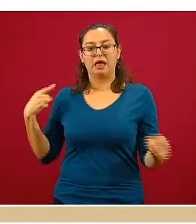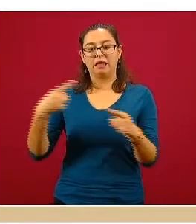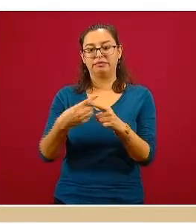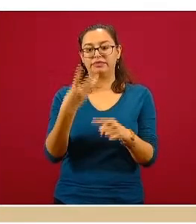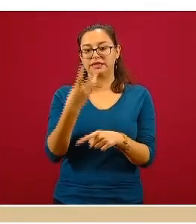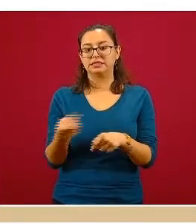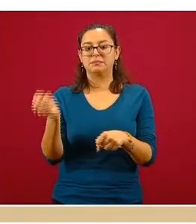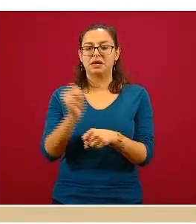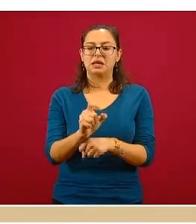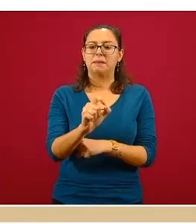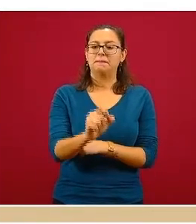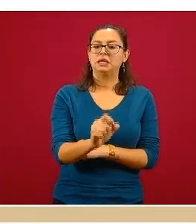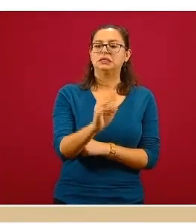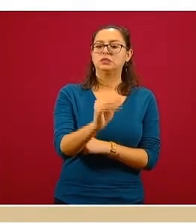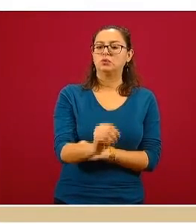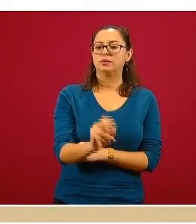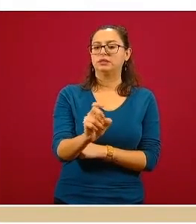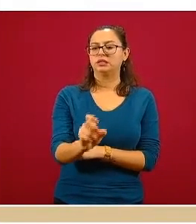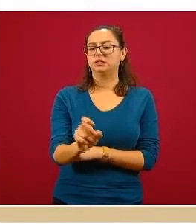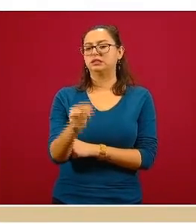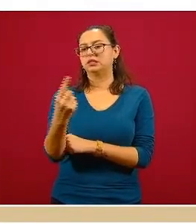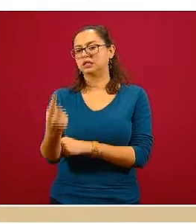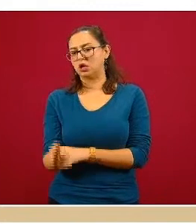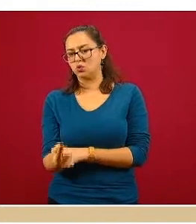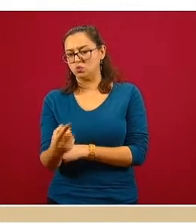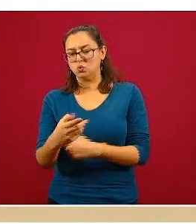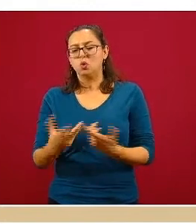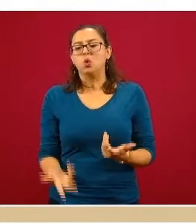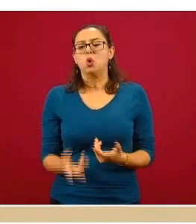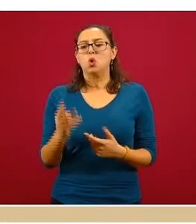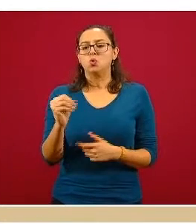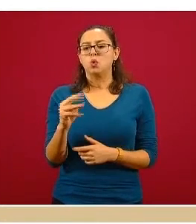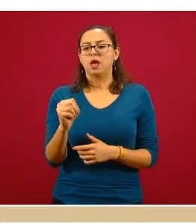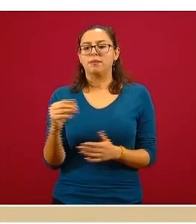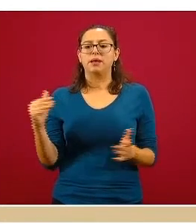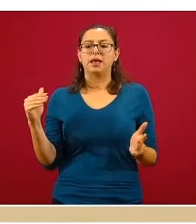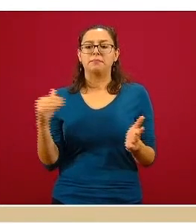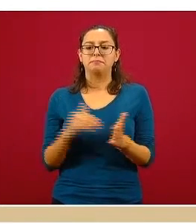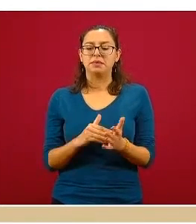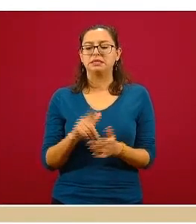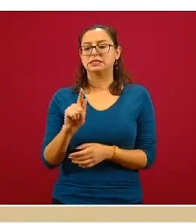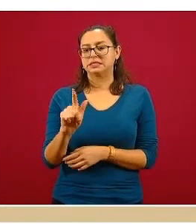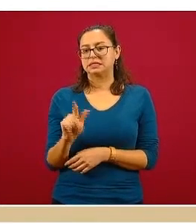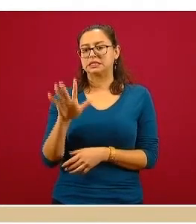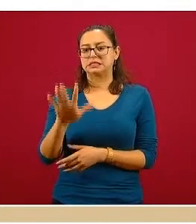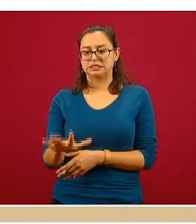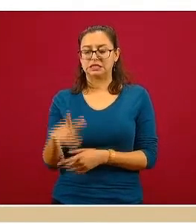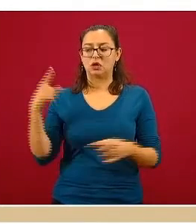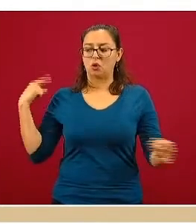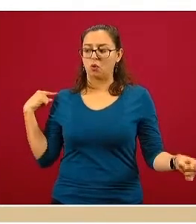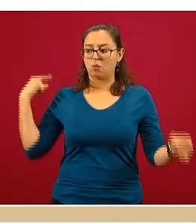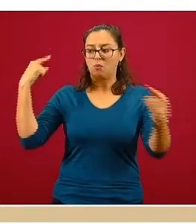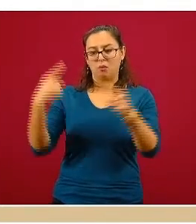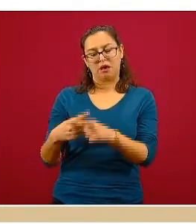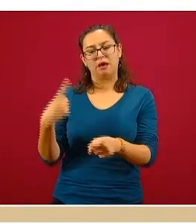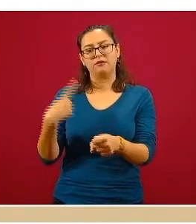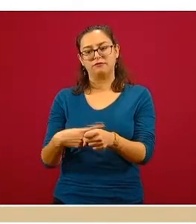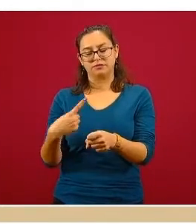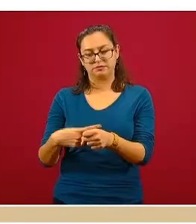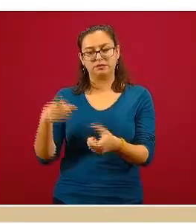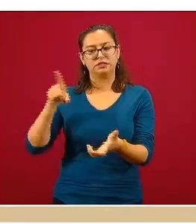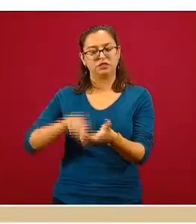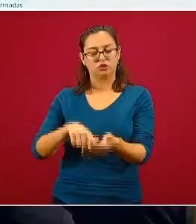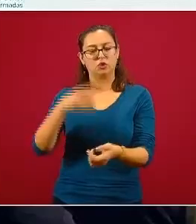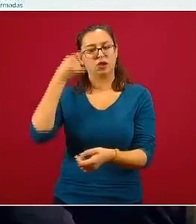la 29, la 30 y la 31. Son 9.075 las personas que hasta el momento se han estudiado en el estado